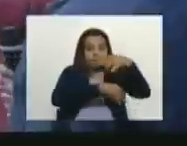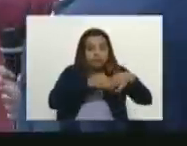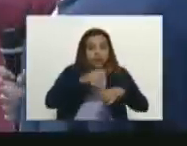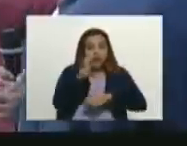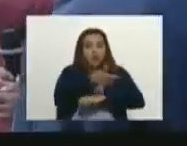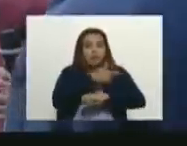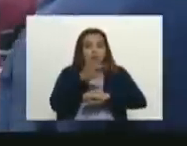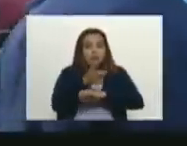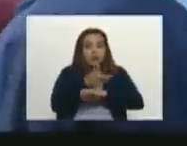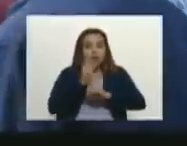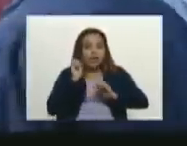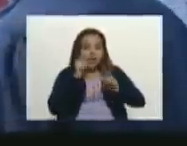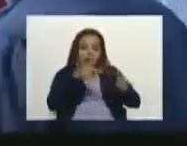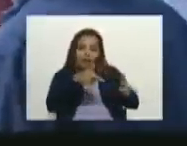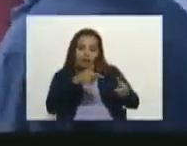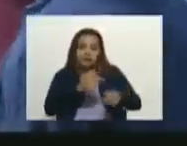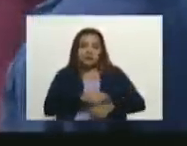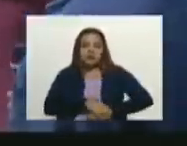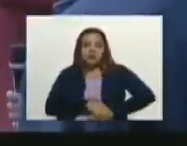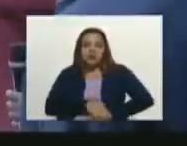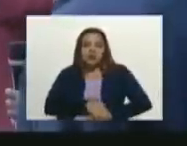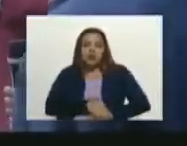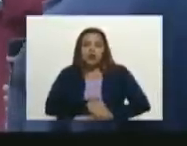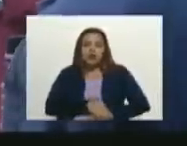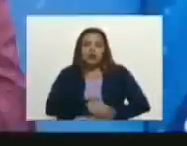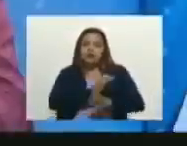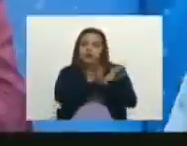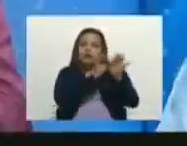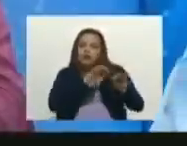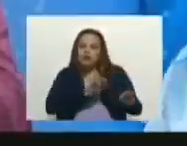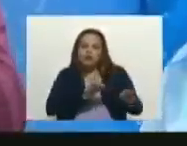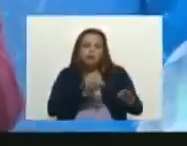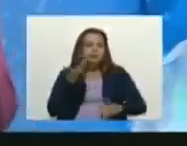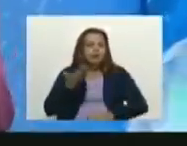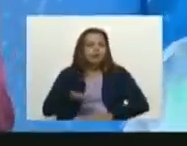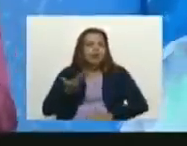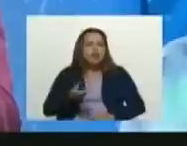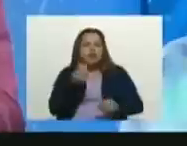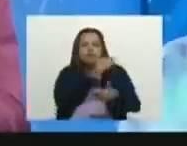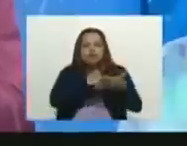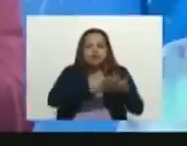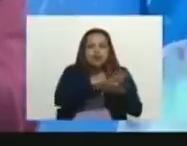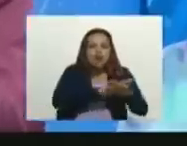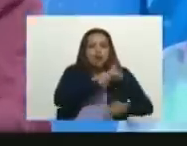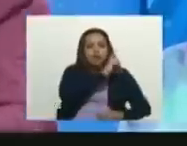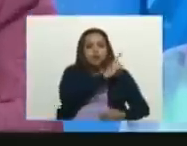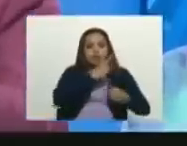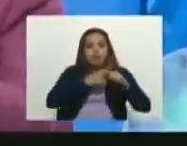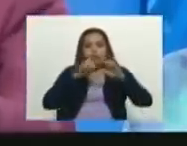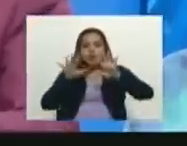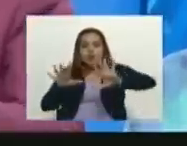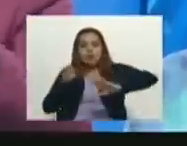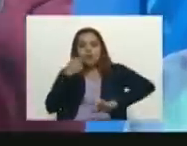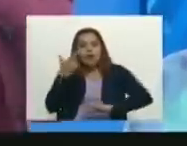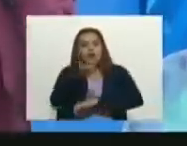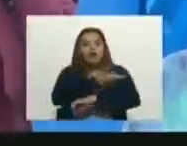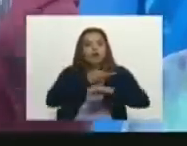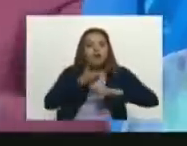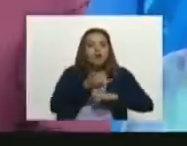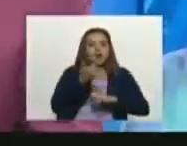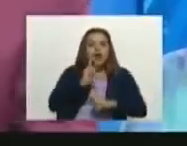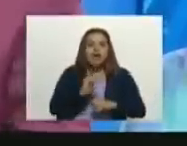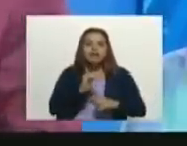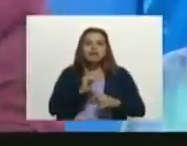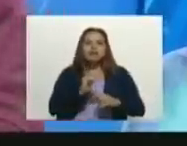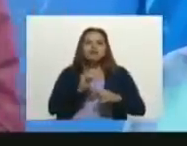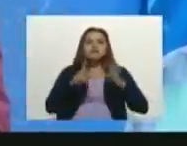Lacaba, una herramienta de primer orden. El 1x10 del buen gobierno es una herramienta